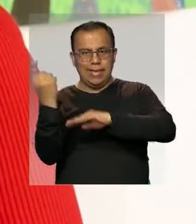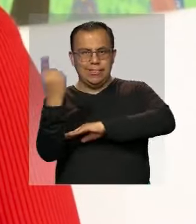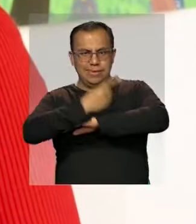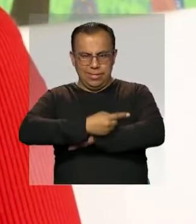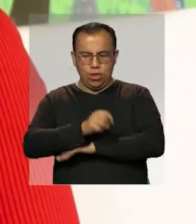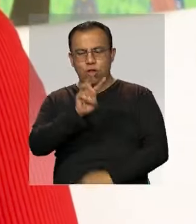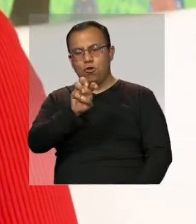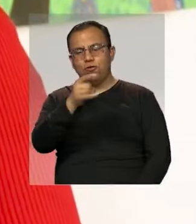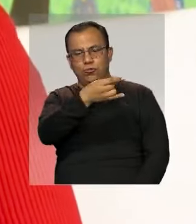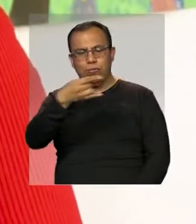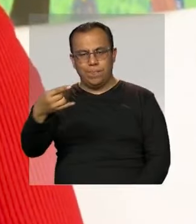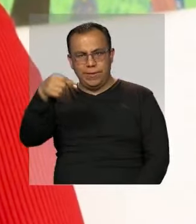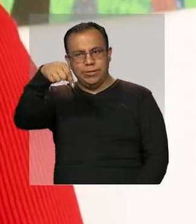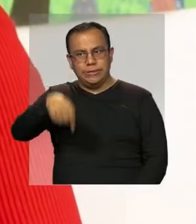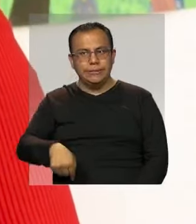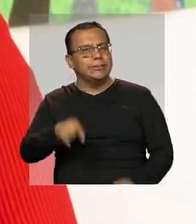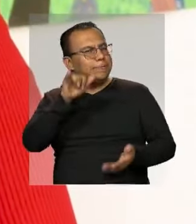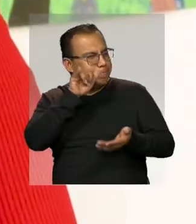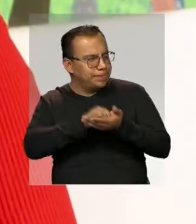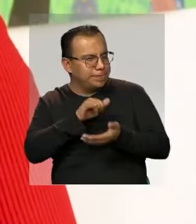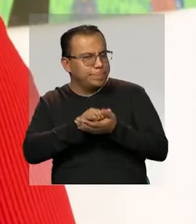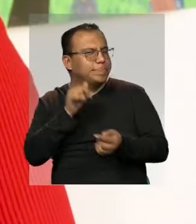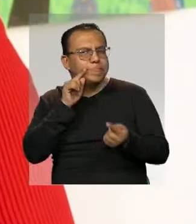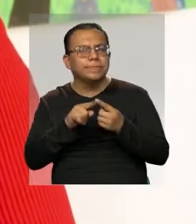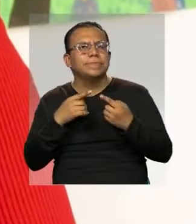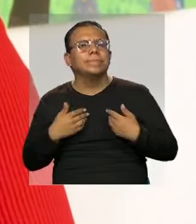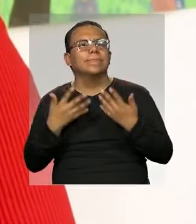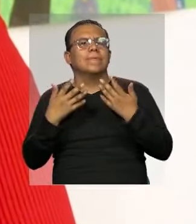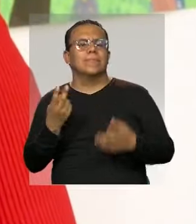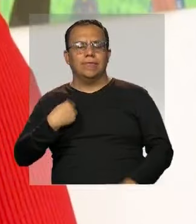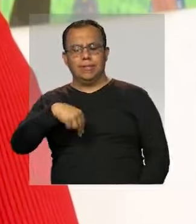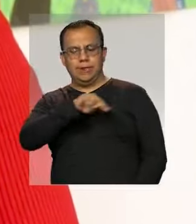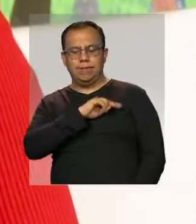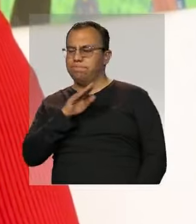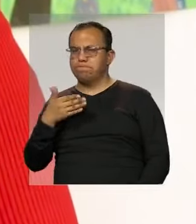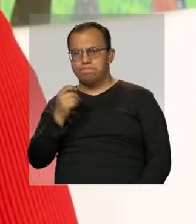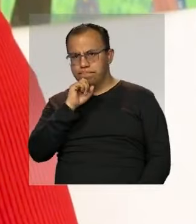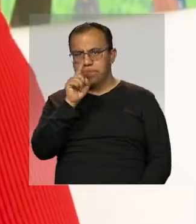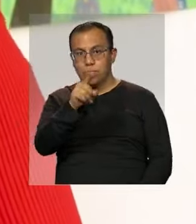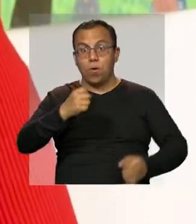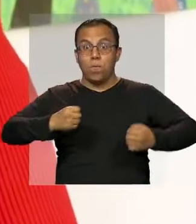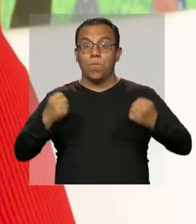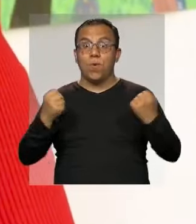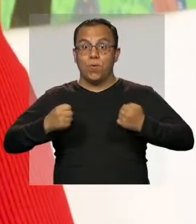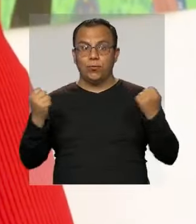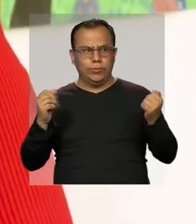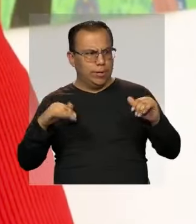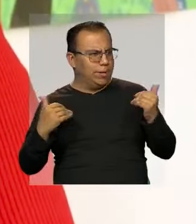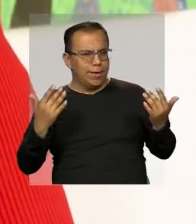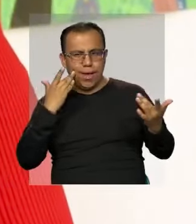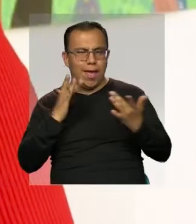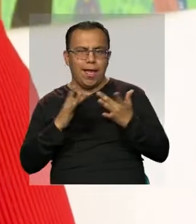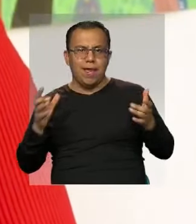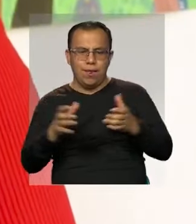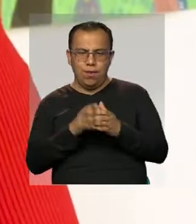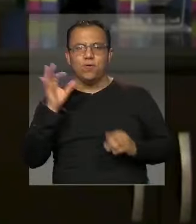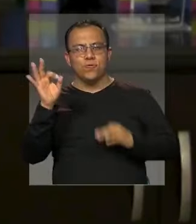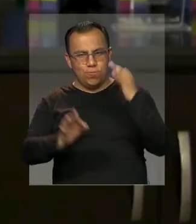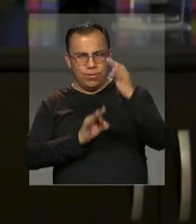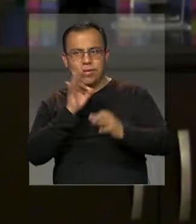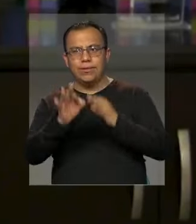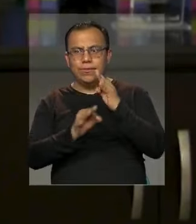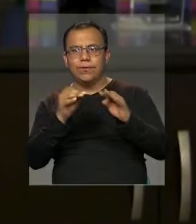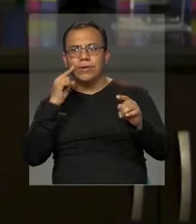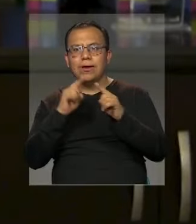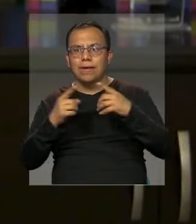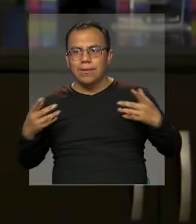este 8 de marzo y precisamente quisiéramos nosotros preguntarle cómo Bogotá se considera una ciudad cuidadora y